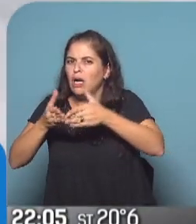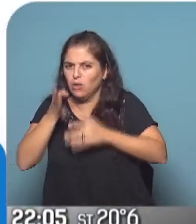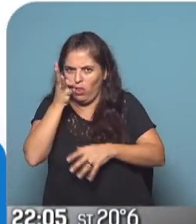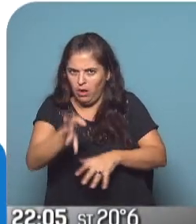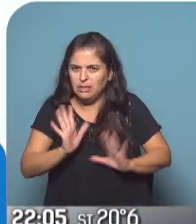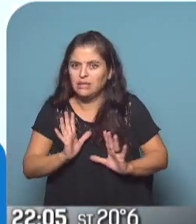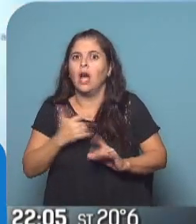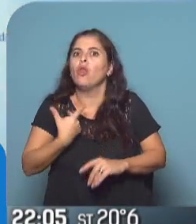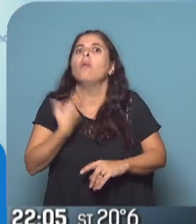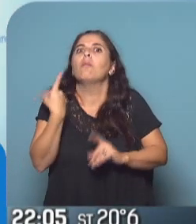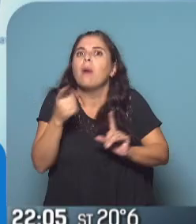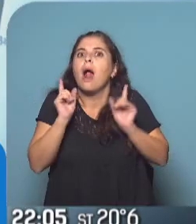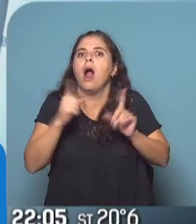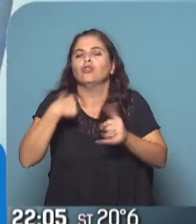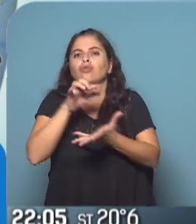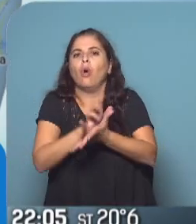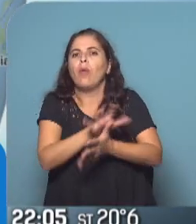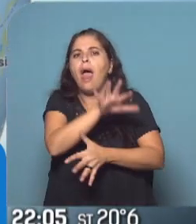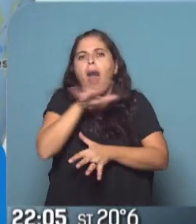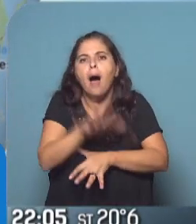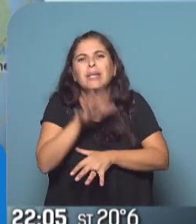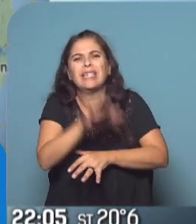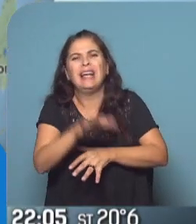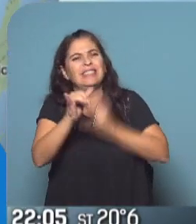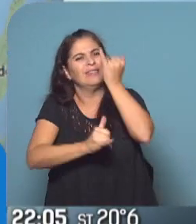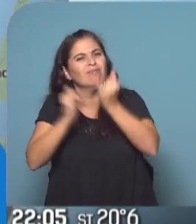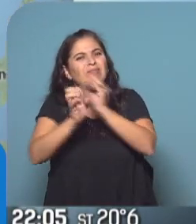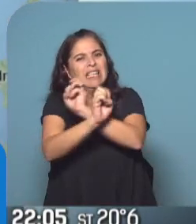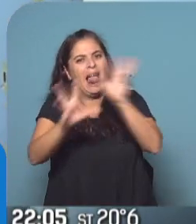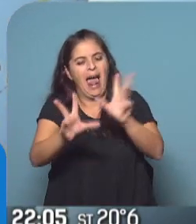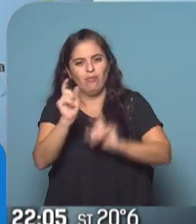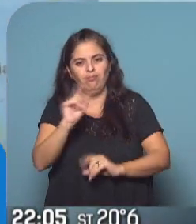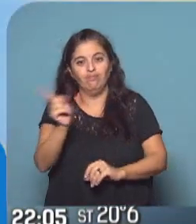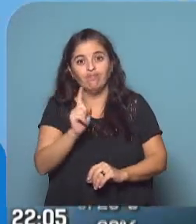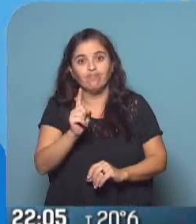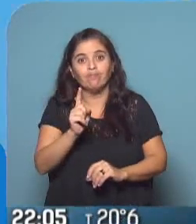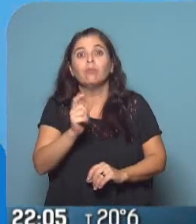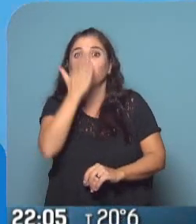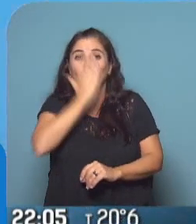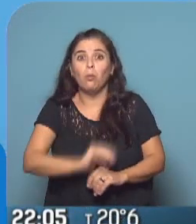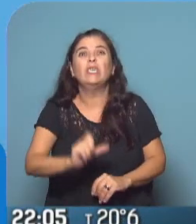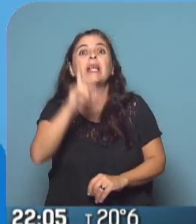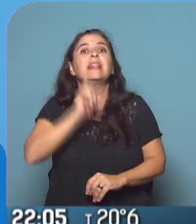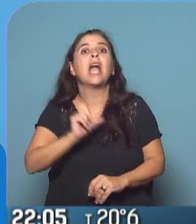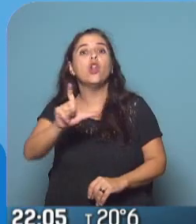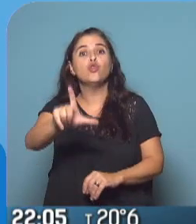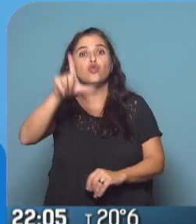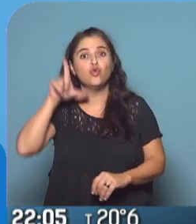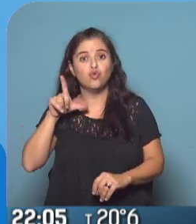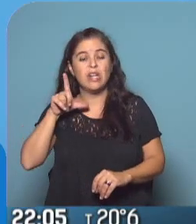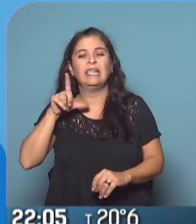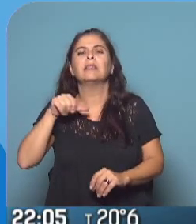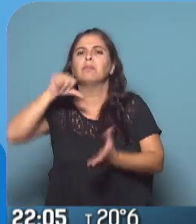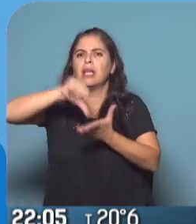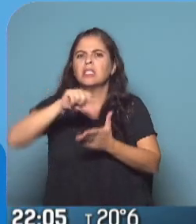amenaza. Esta semana fue el turno de los saudíes. El lunes denunciaron sabotajes a 4 barcos petroleros en inmediaciones